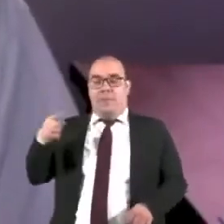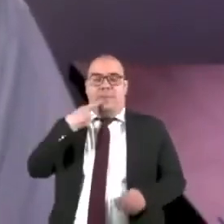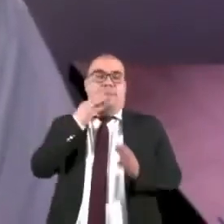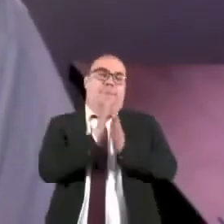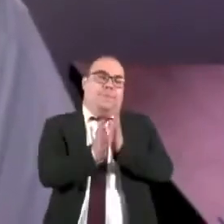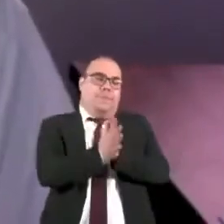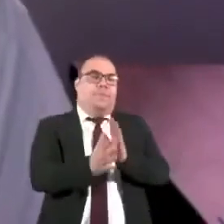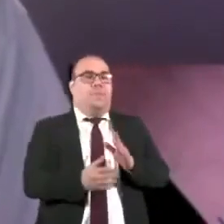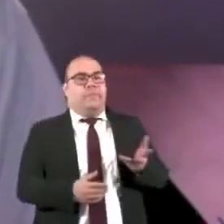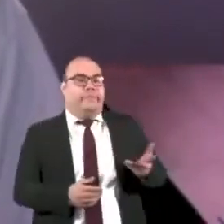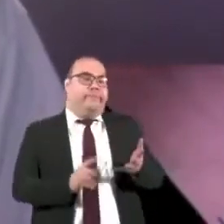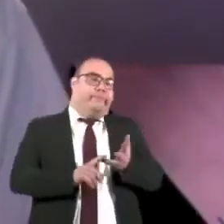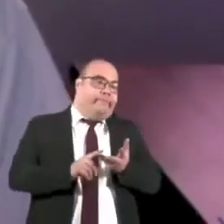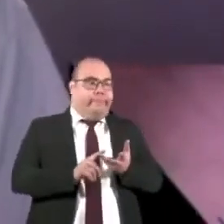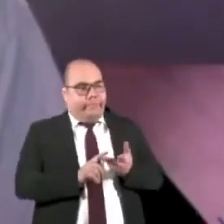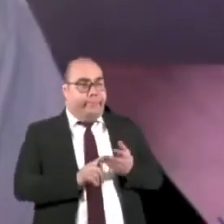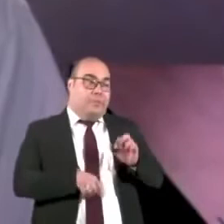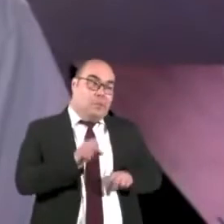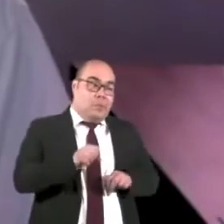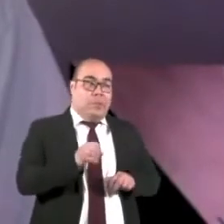de lo que le podría suceder frente a la